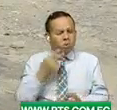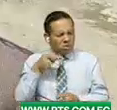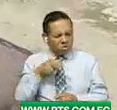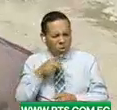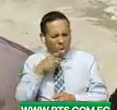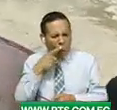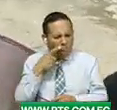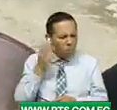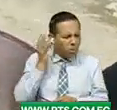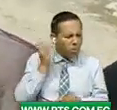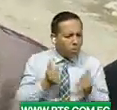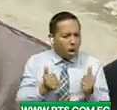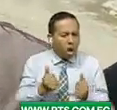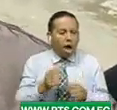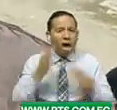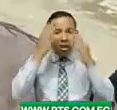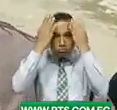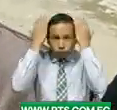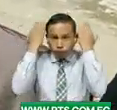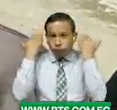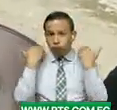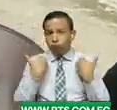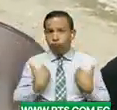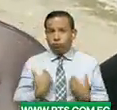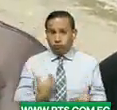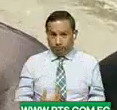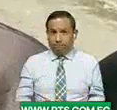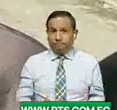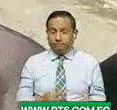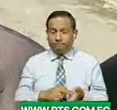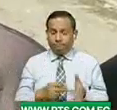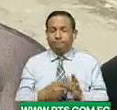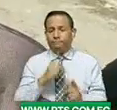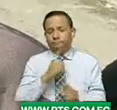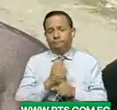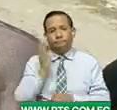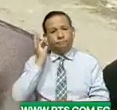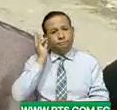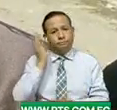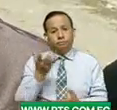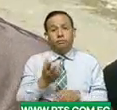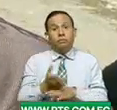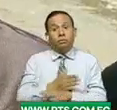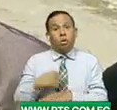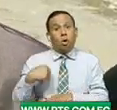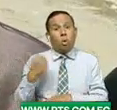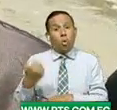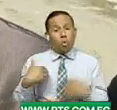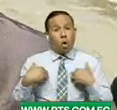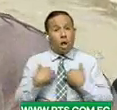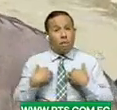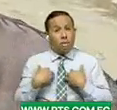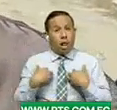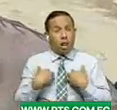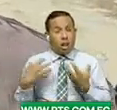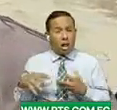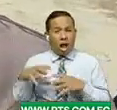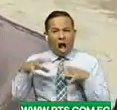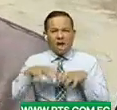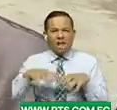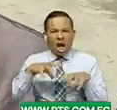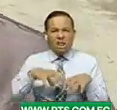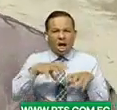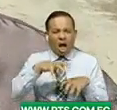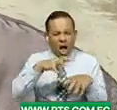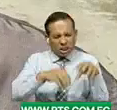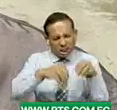desparramados. Exactamente, se encuentra con antropofagia cadavérica. Por los perros del sector ha sido comido, no tiene una extremidad superior derecha, por